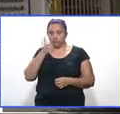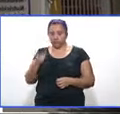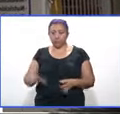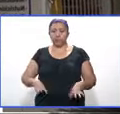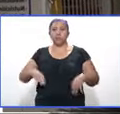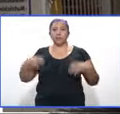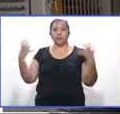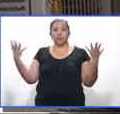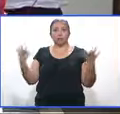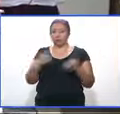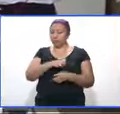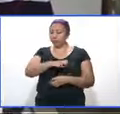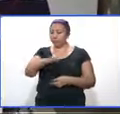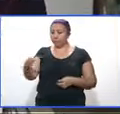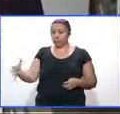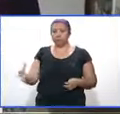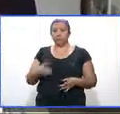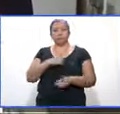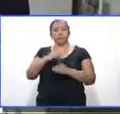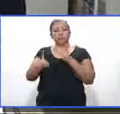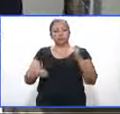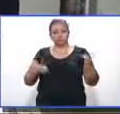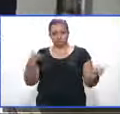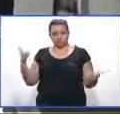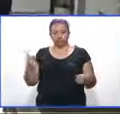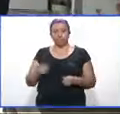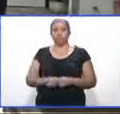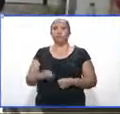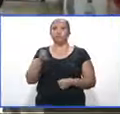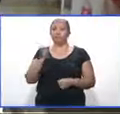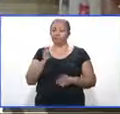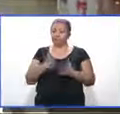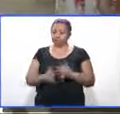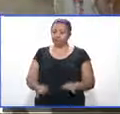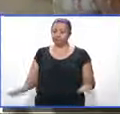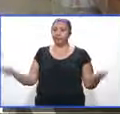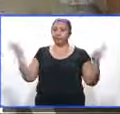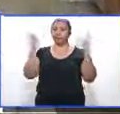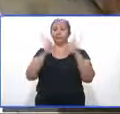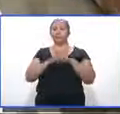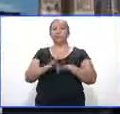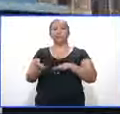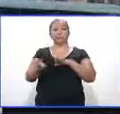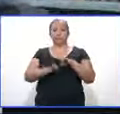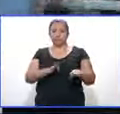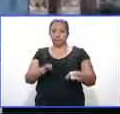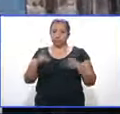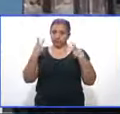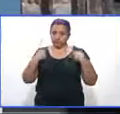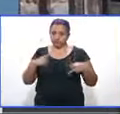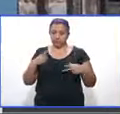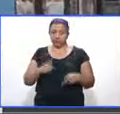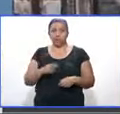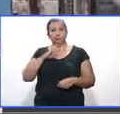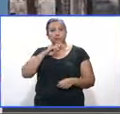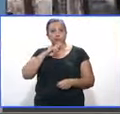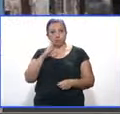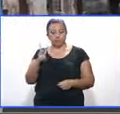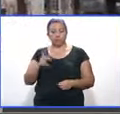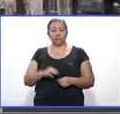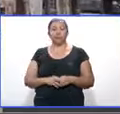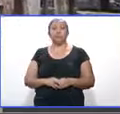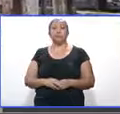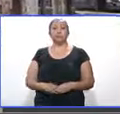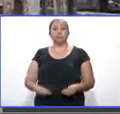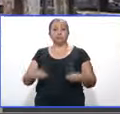la creación de espacios para su desarrollo, pues significan importante fuente de empleo y, por lo tanto, mejores condiciones